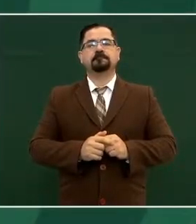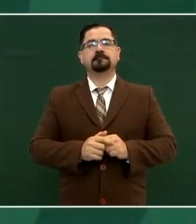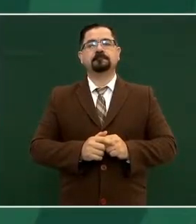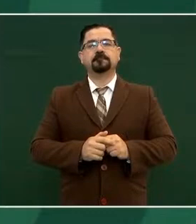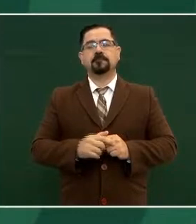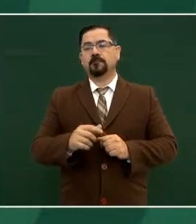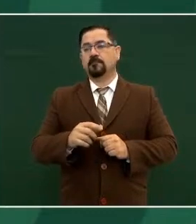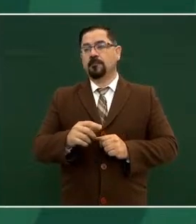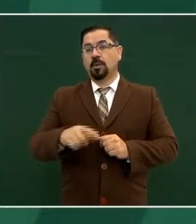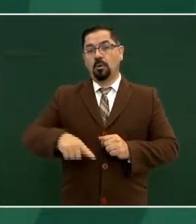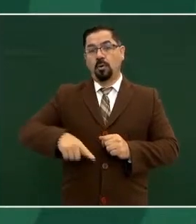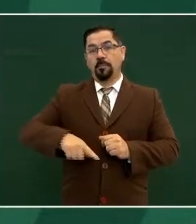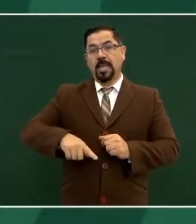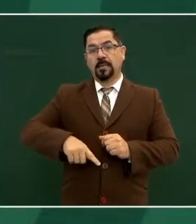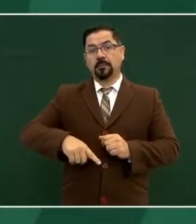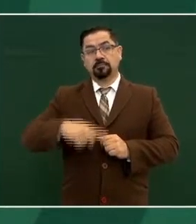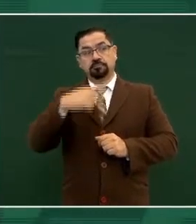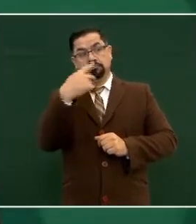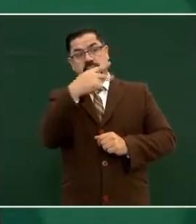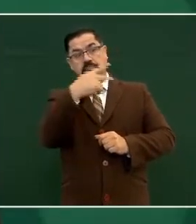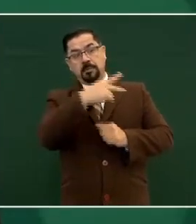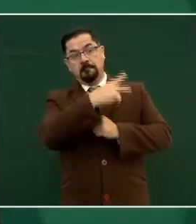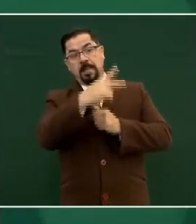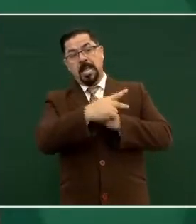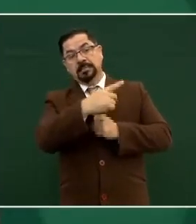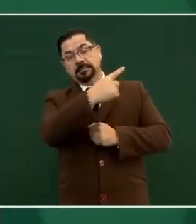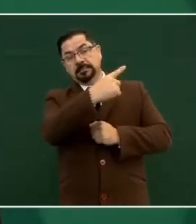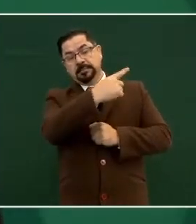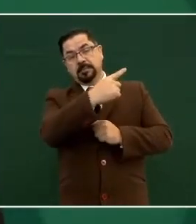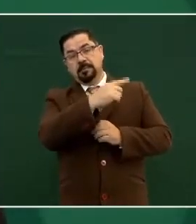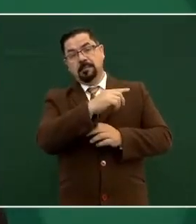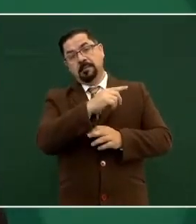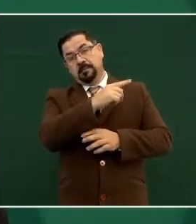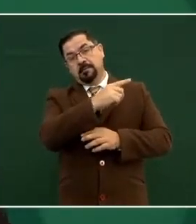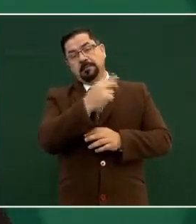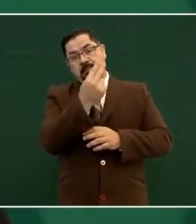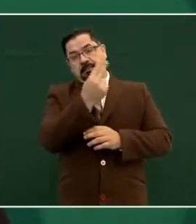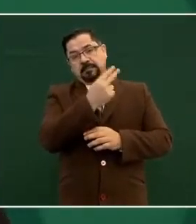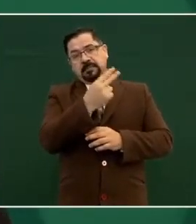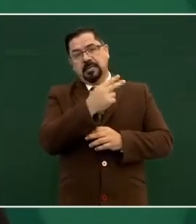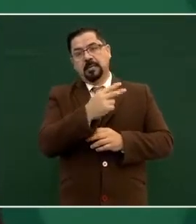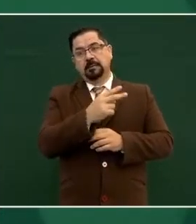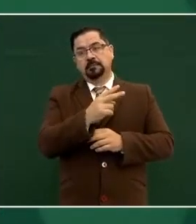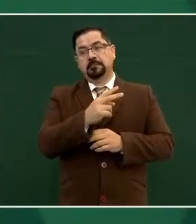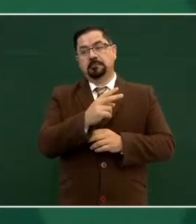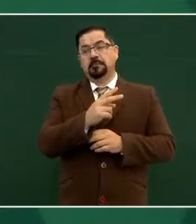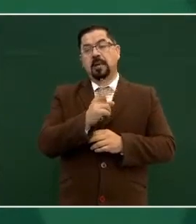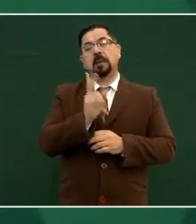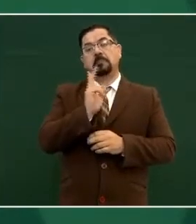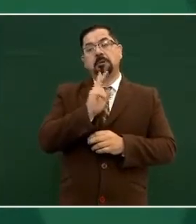de otros países donde se requiere el beneplácito, pues ya nos han